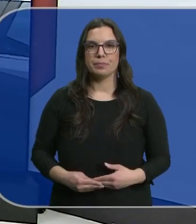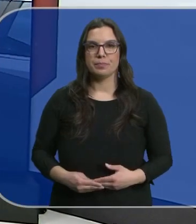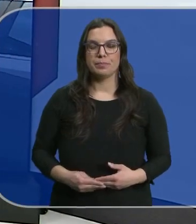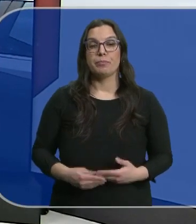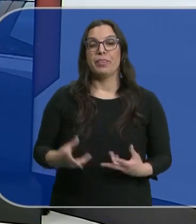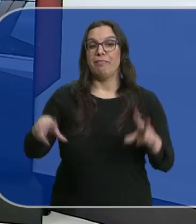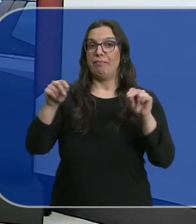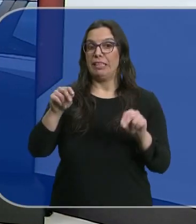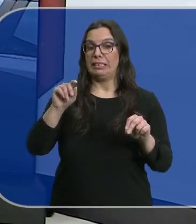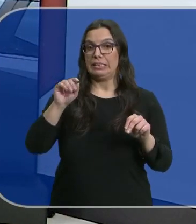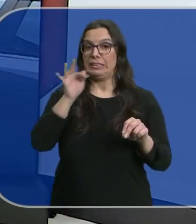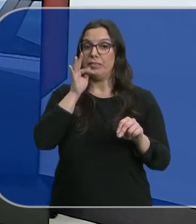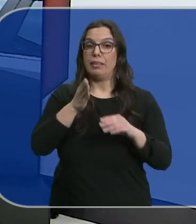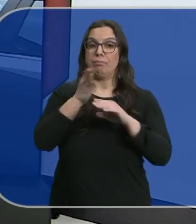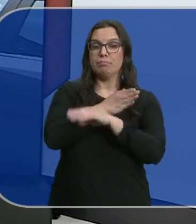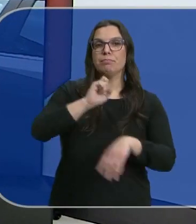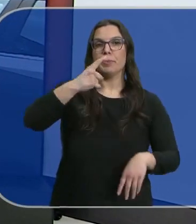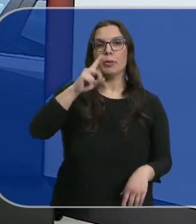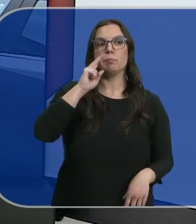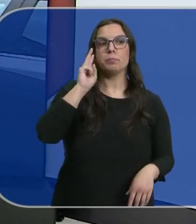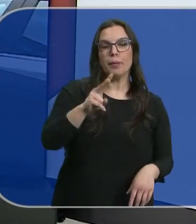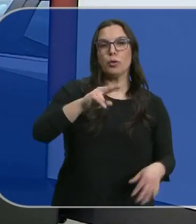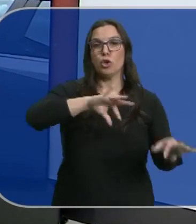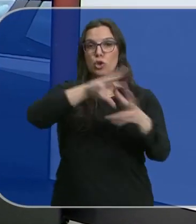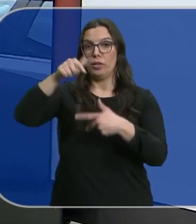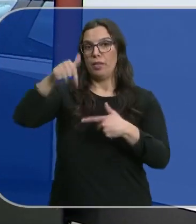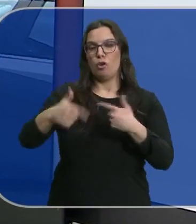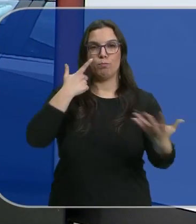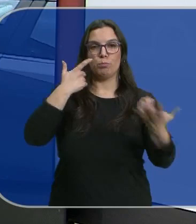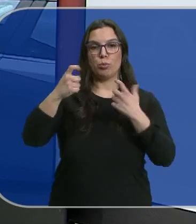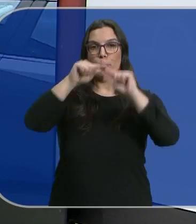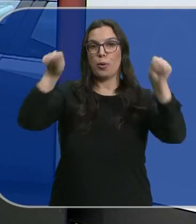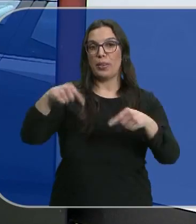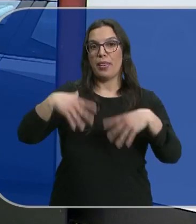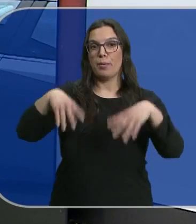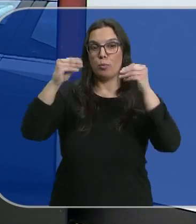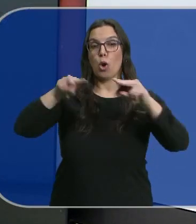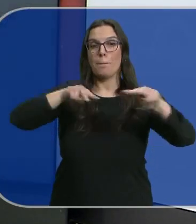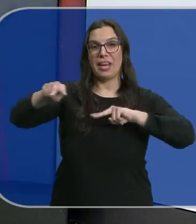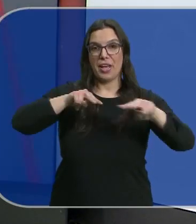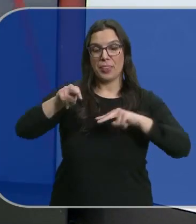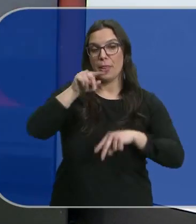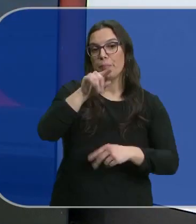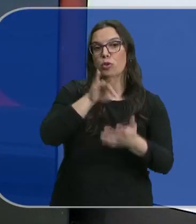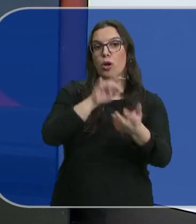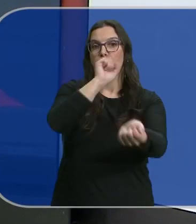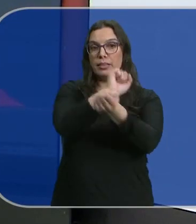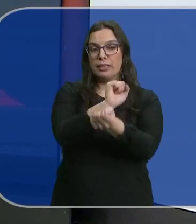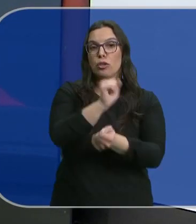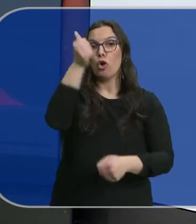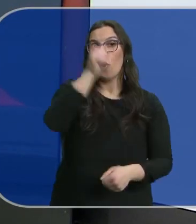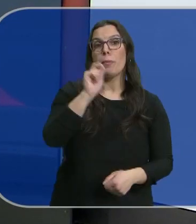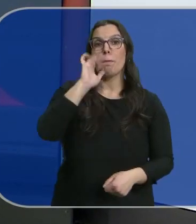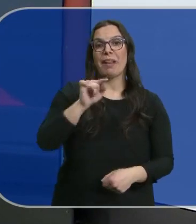Y antes de despedirnos, volvemos al escenario de la que ha sido la noticia del día, la provincia de Burgos. En Miranda de Ebro ha sido detenido